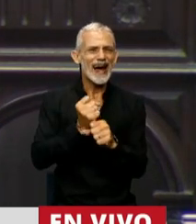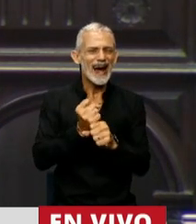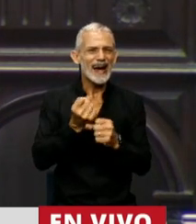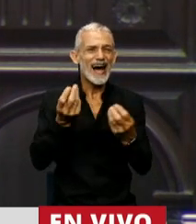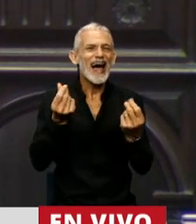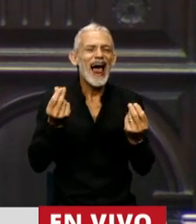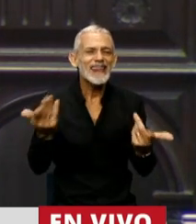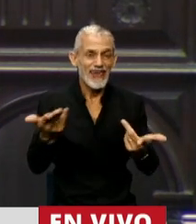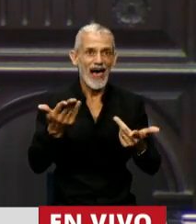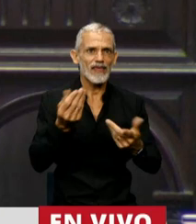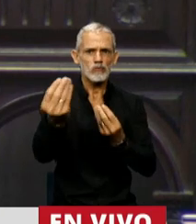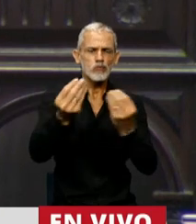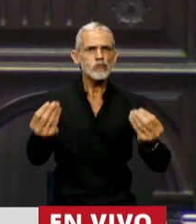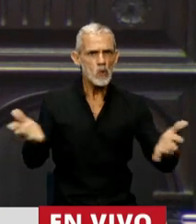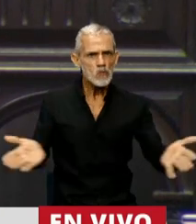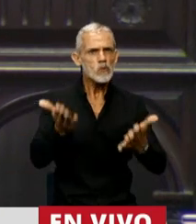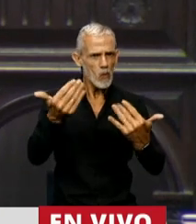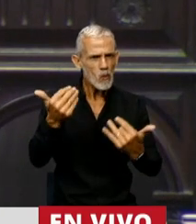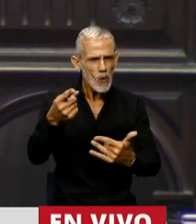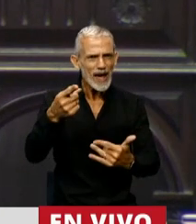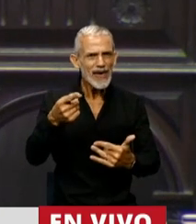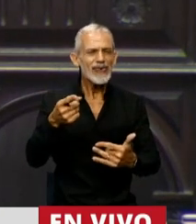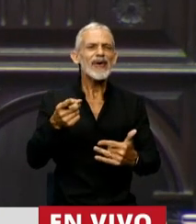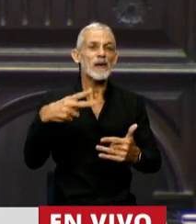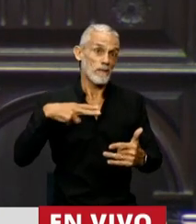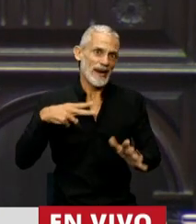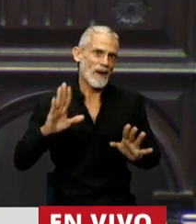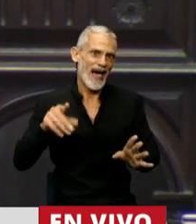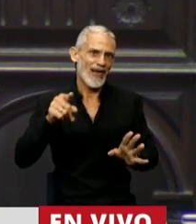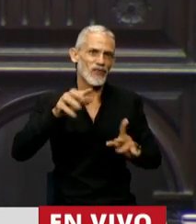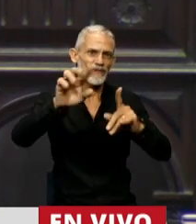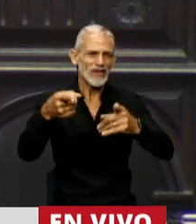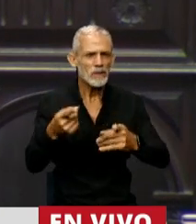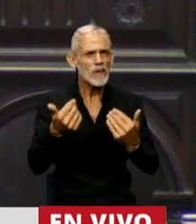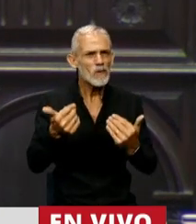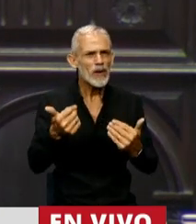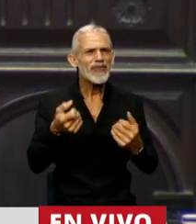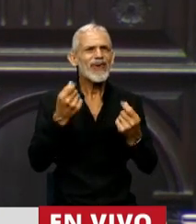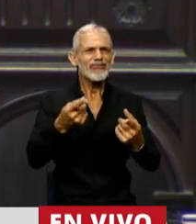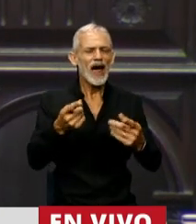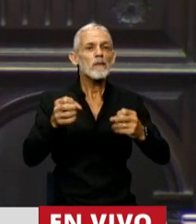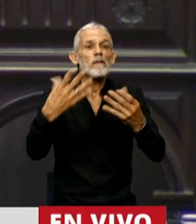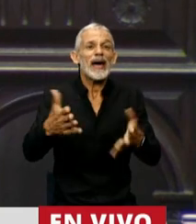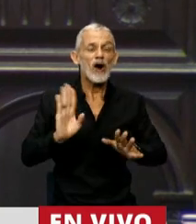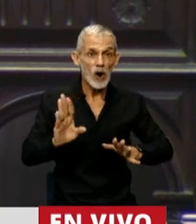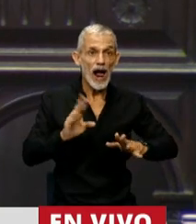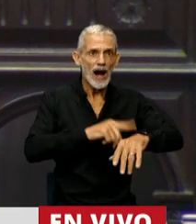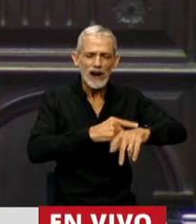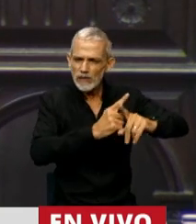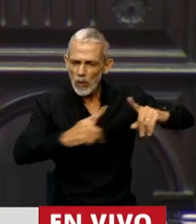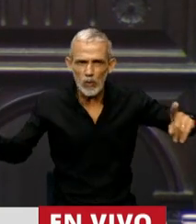empleo productivo, que venga, entre otras virtudes, también a mejorar y a